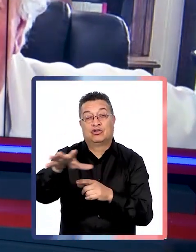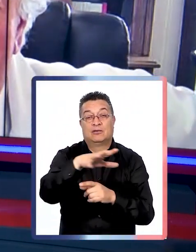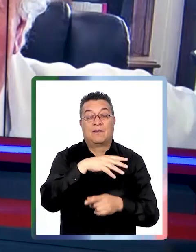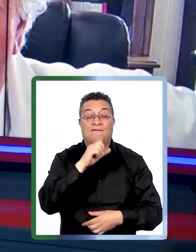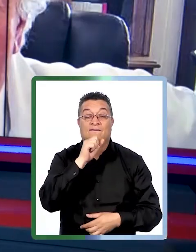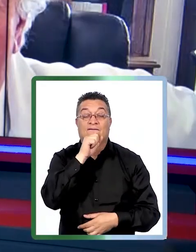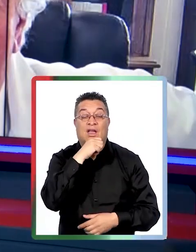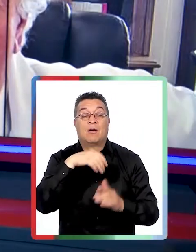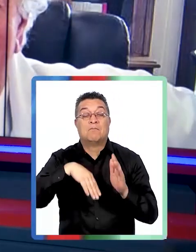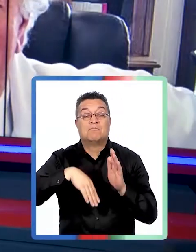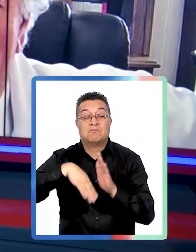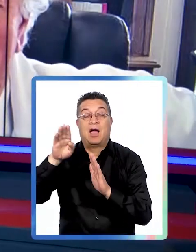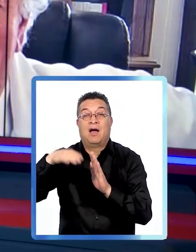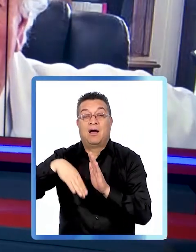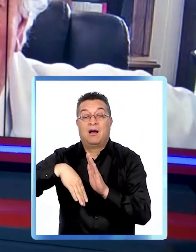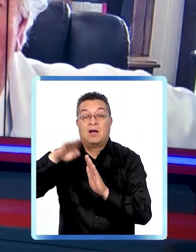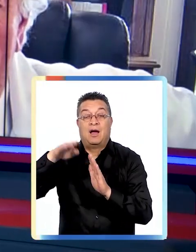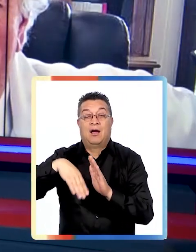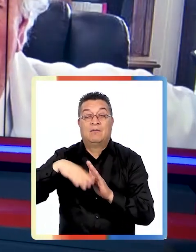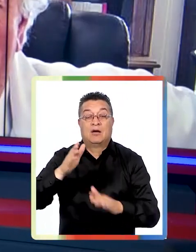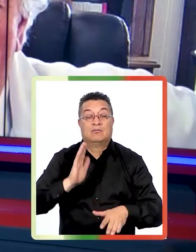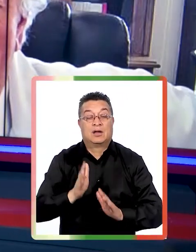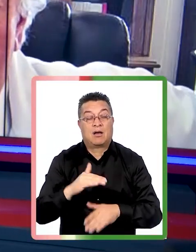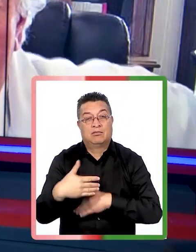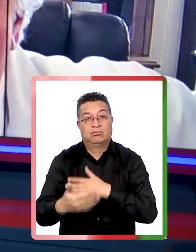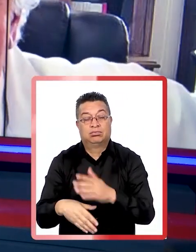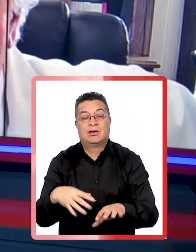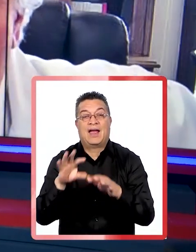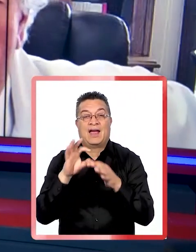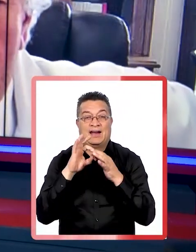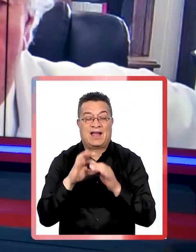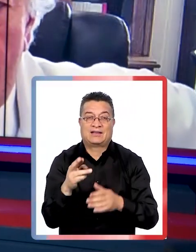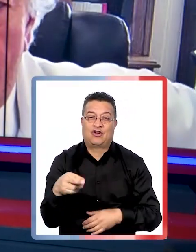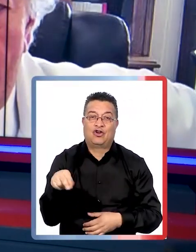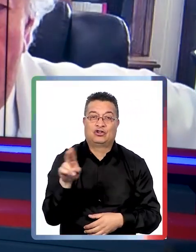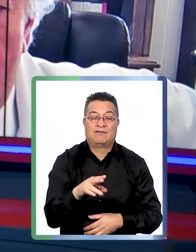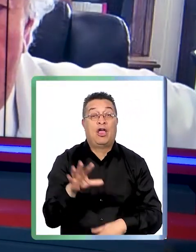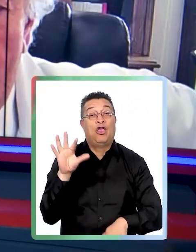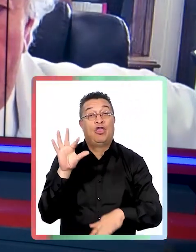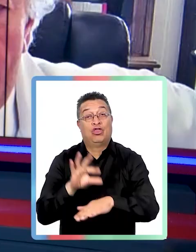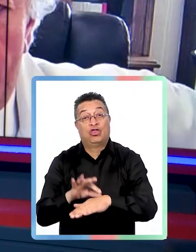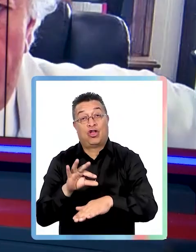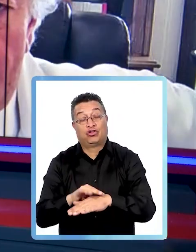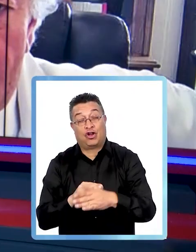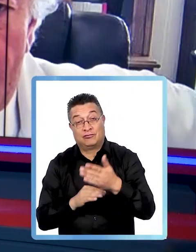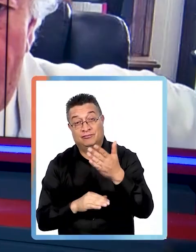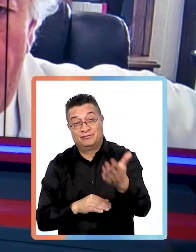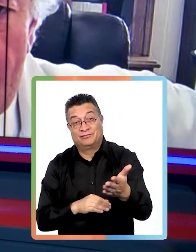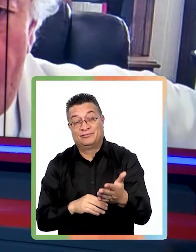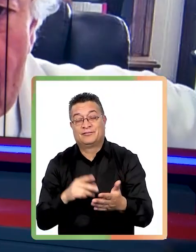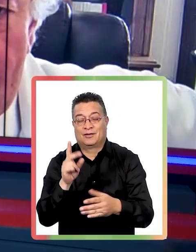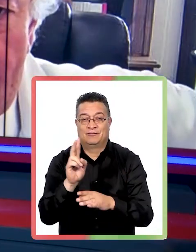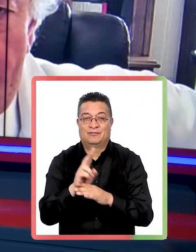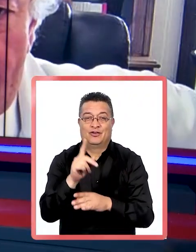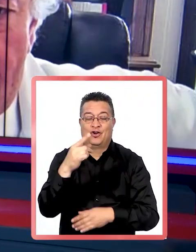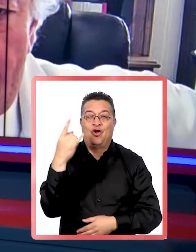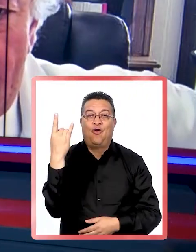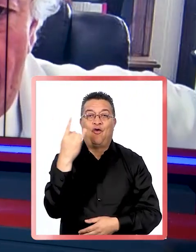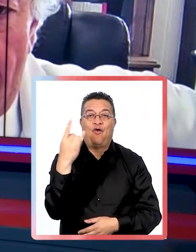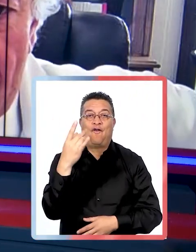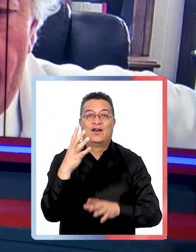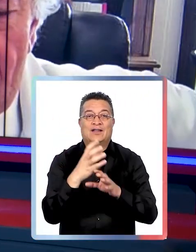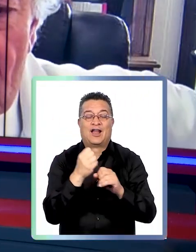está envejeciendo cada día más de forma acelerada. Le agradecemos nuevamente. Doctor Enrique Oyarzún, decano de Medicina